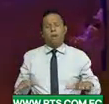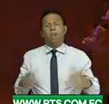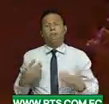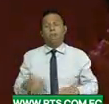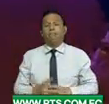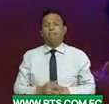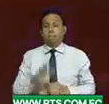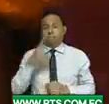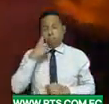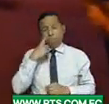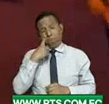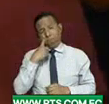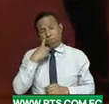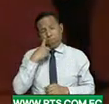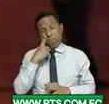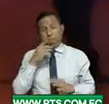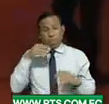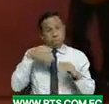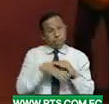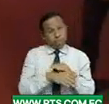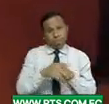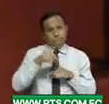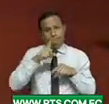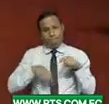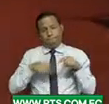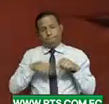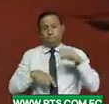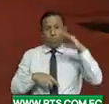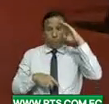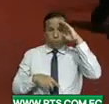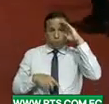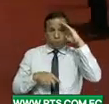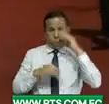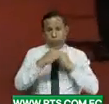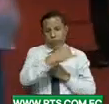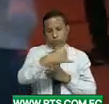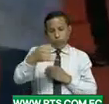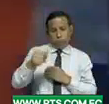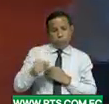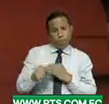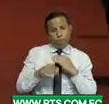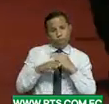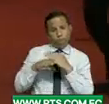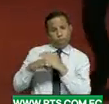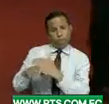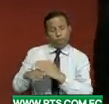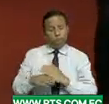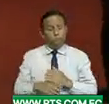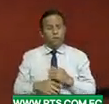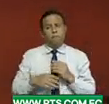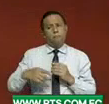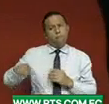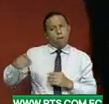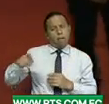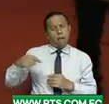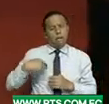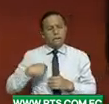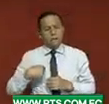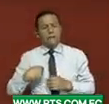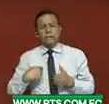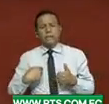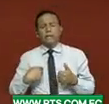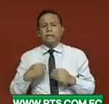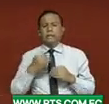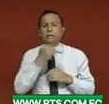a ver si, bueno, no nos dejan pasar más allá. La policía está tratando de alejarnos un poco de la escena, que está